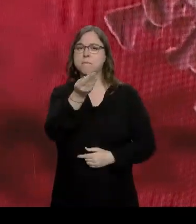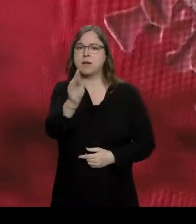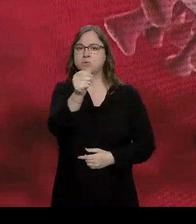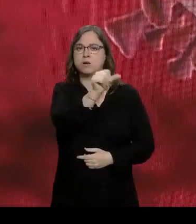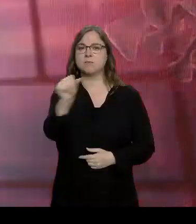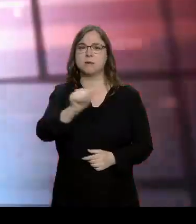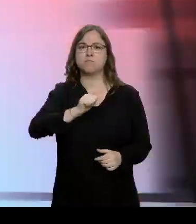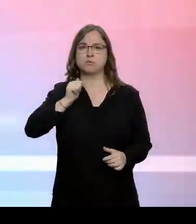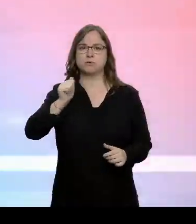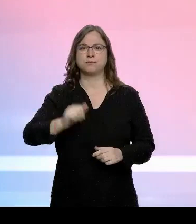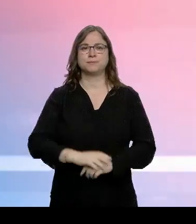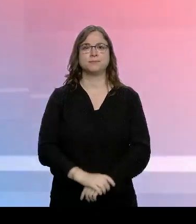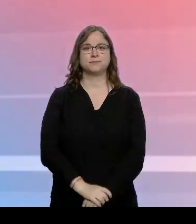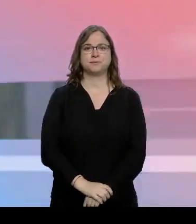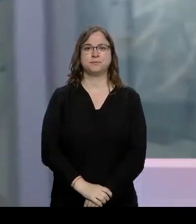más.